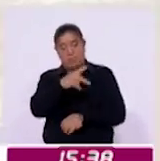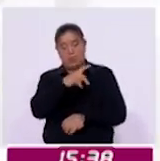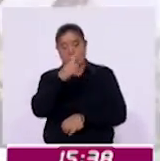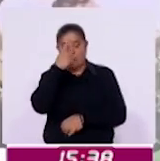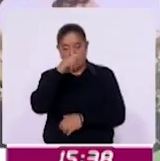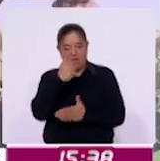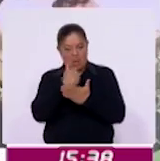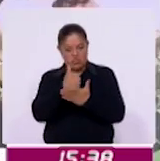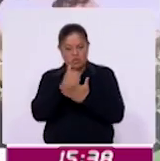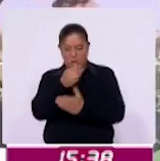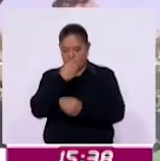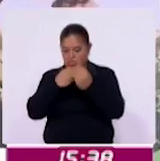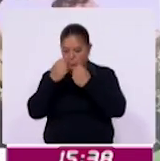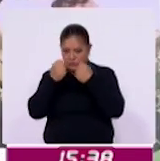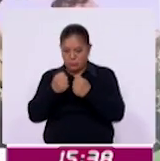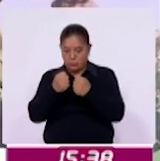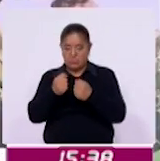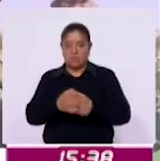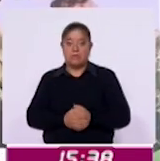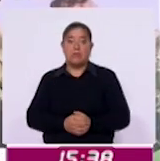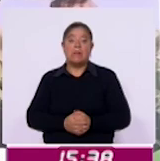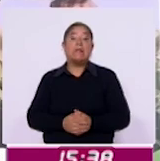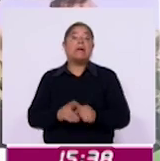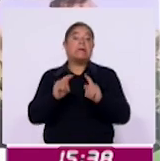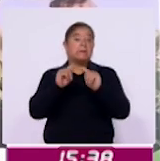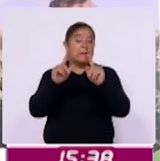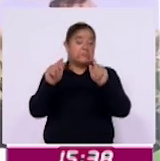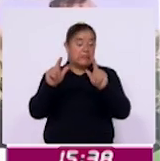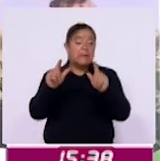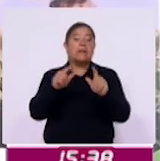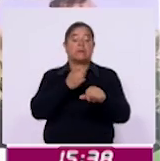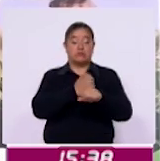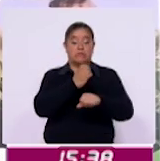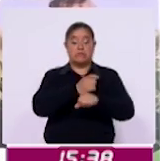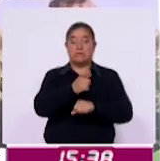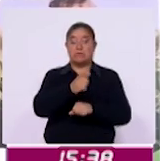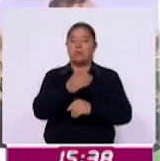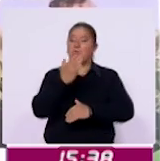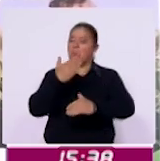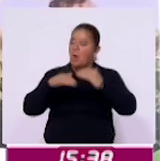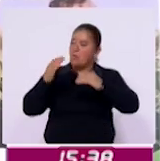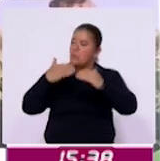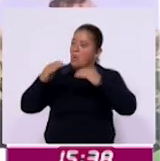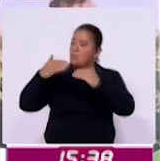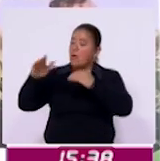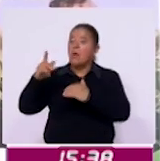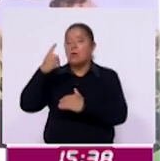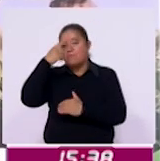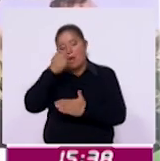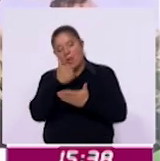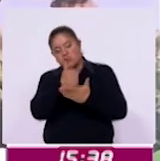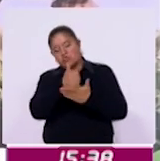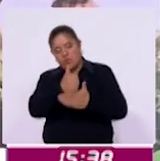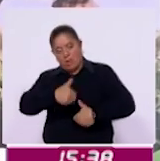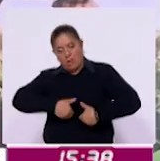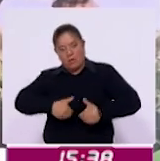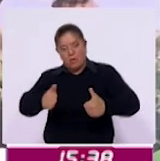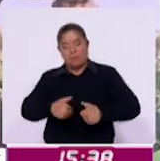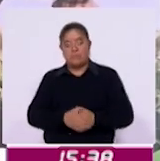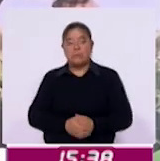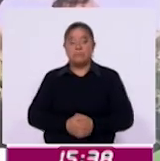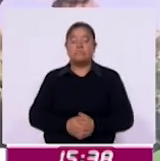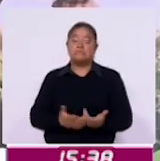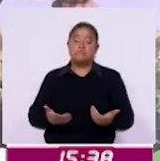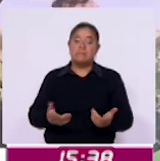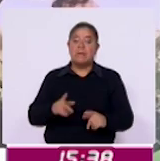alimentaria. Tlaxcala ha sido uno de los estados que más ha avanzado con el combate al hambre. Esto acorde a los